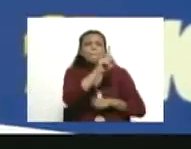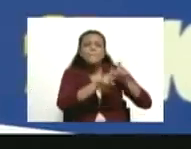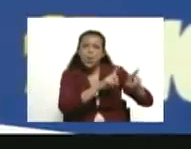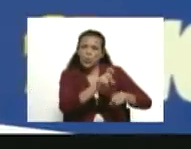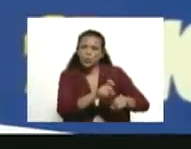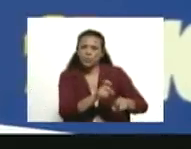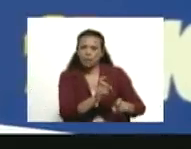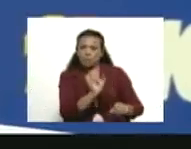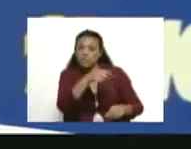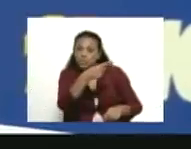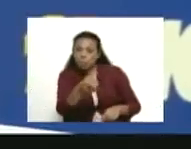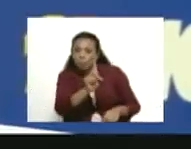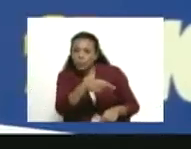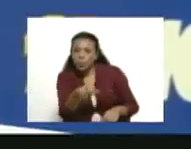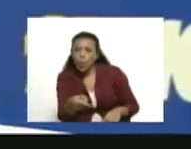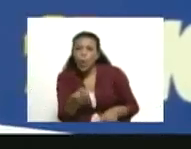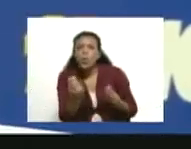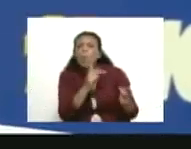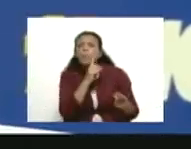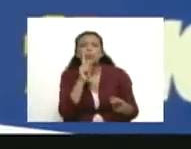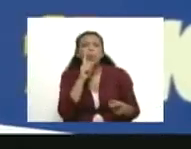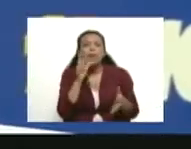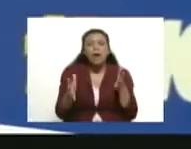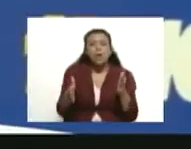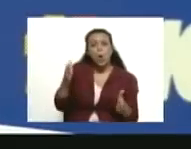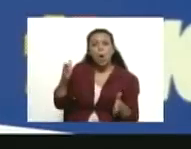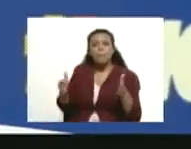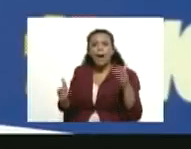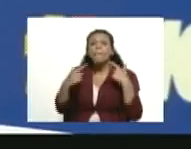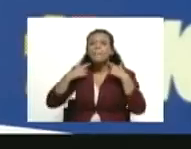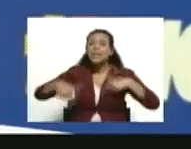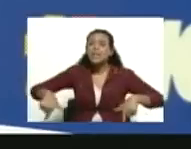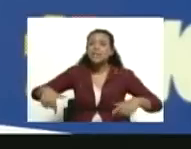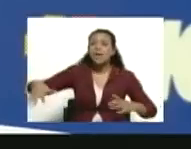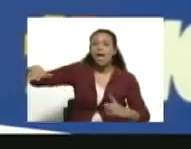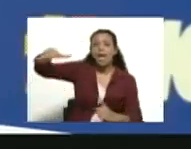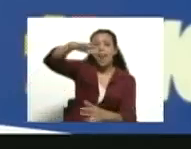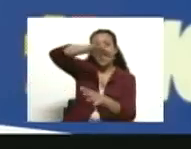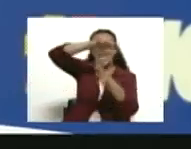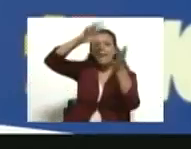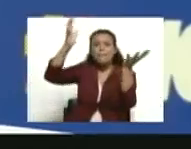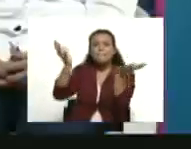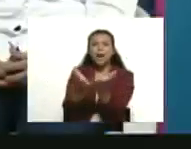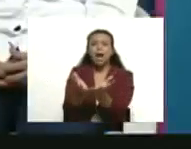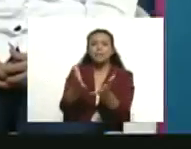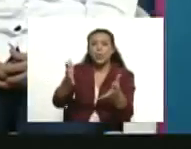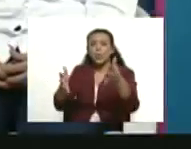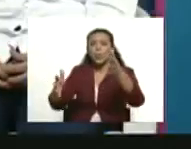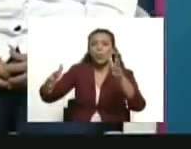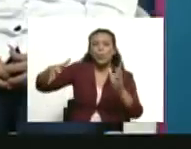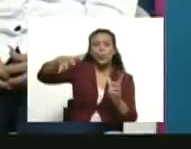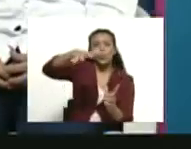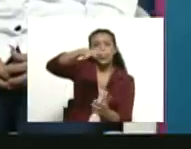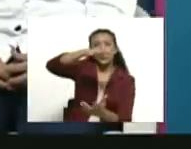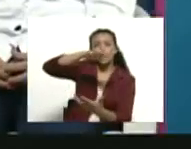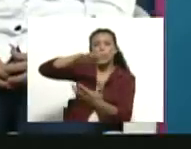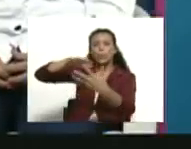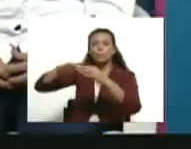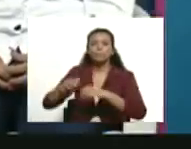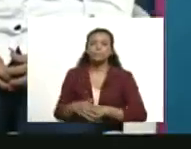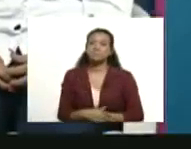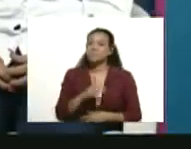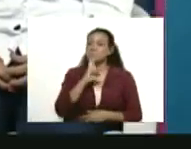¿Le hago la pregunta? ¿Cómo se llamaba el robot de Perdidos en el Espacio? Ay, mi presidente. Rafa. Nadie